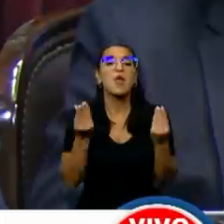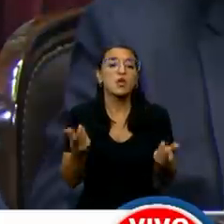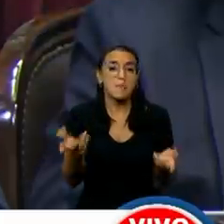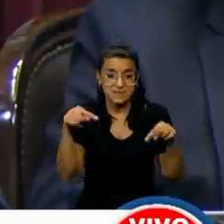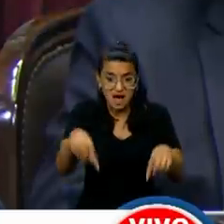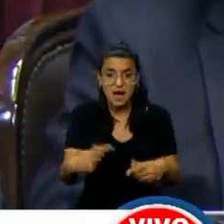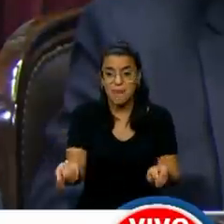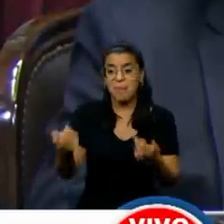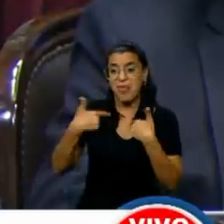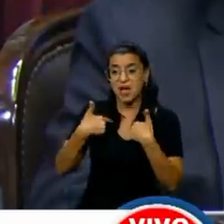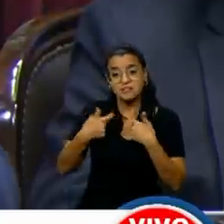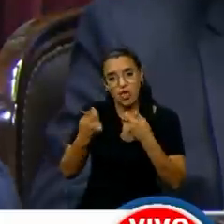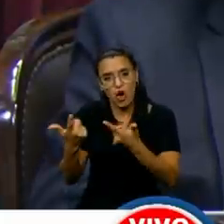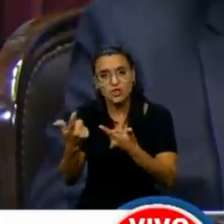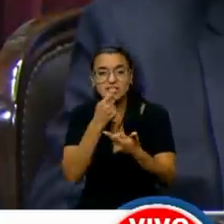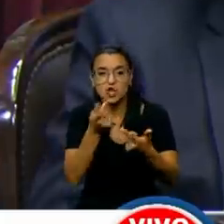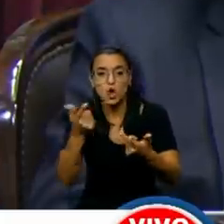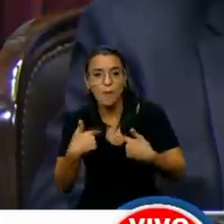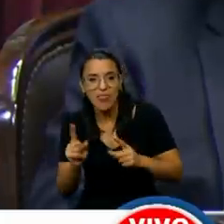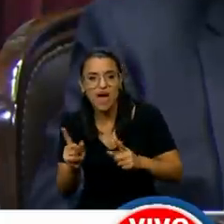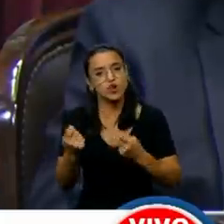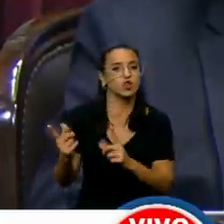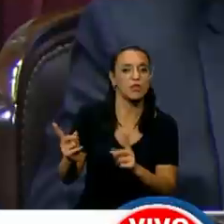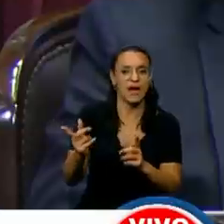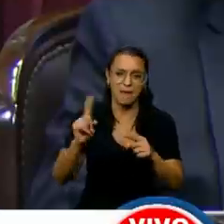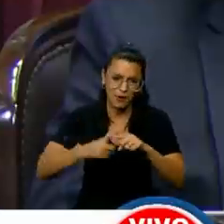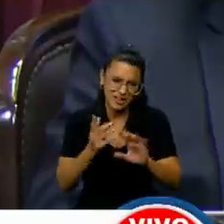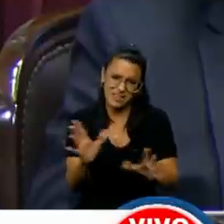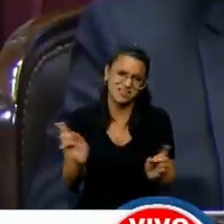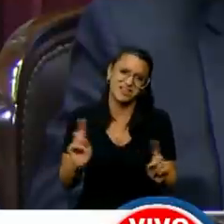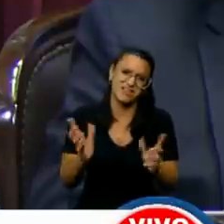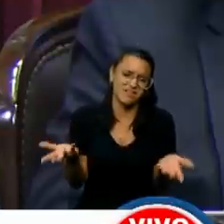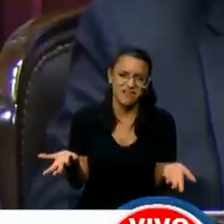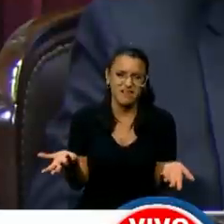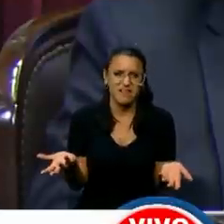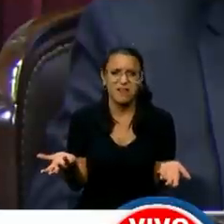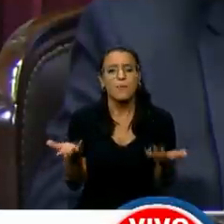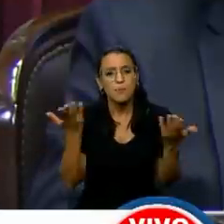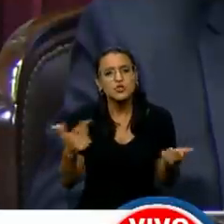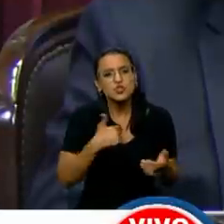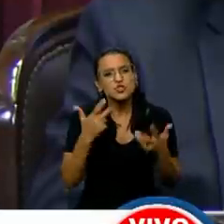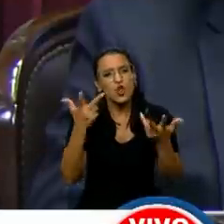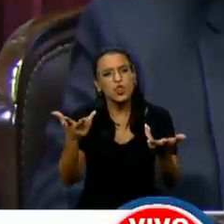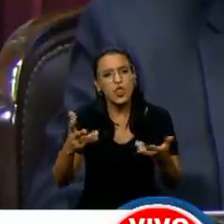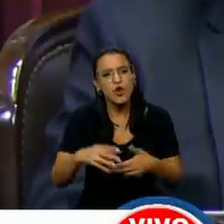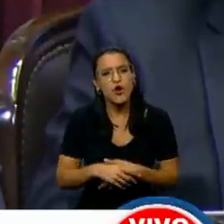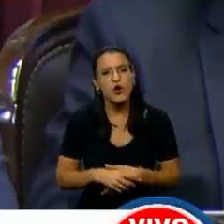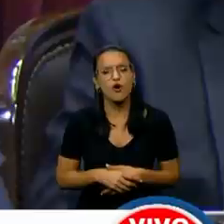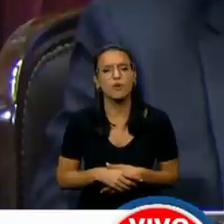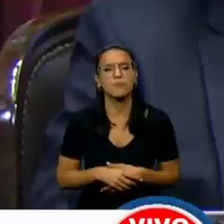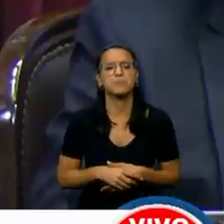si me das te doy si no te doy no es así la política y no debe ser así por eso digo señor presidente